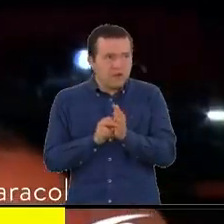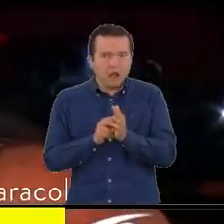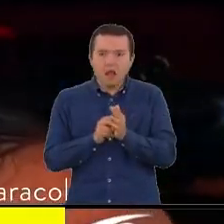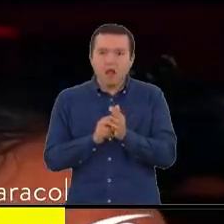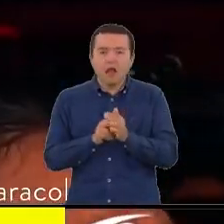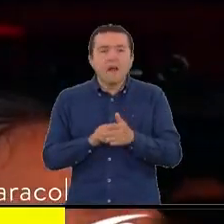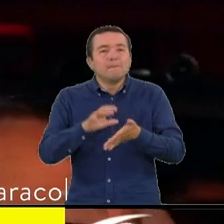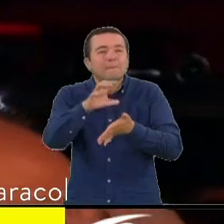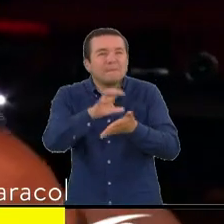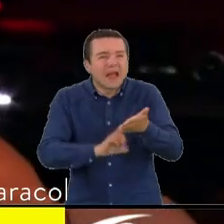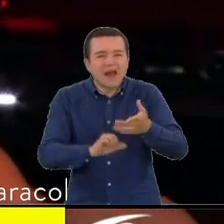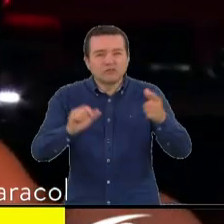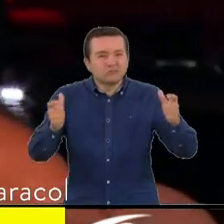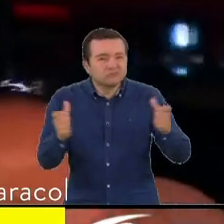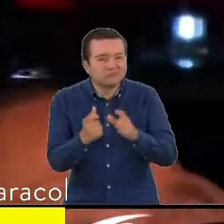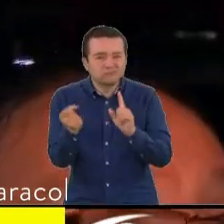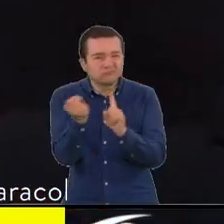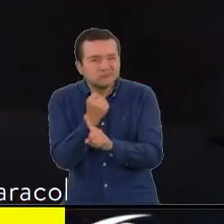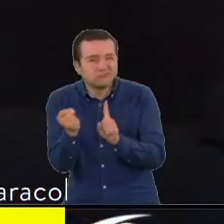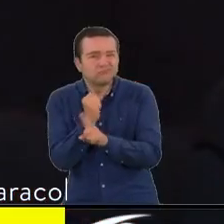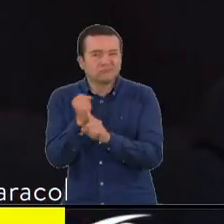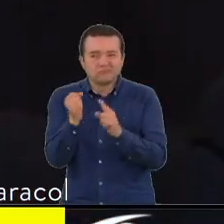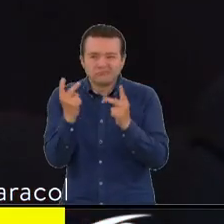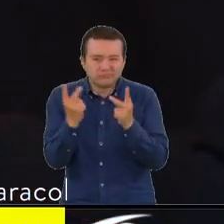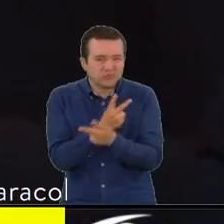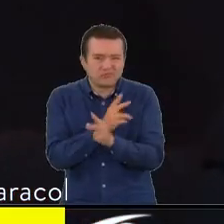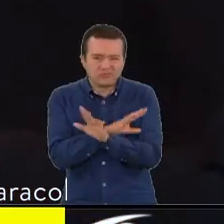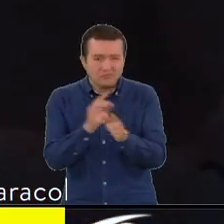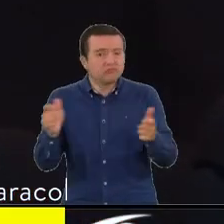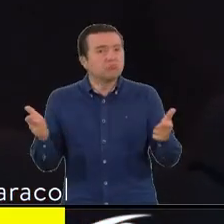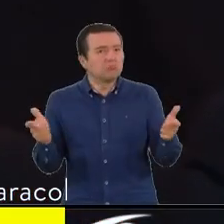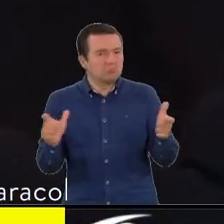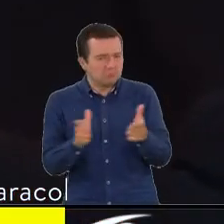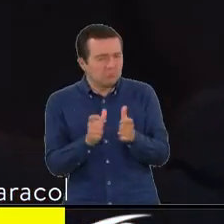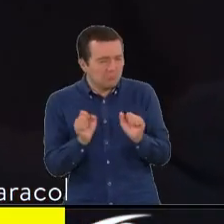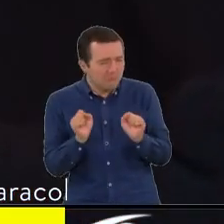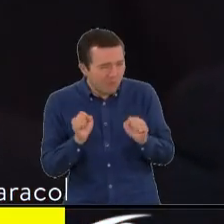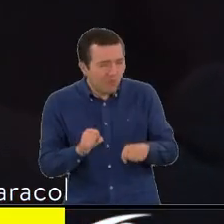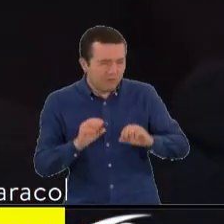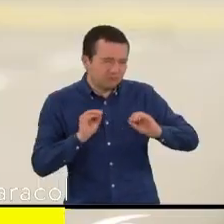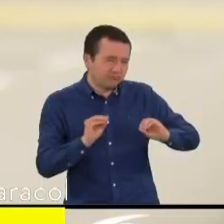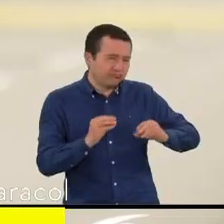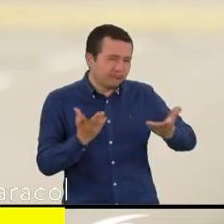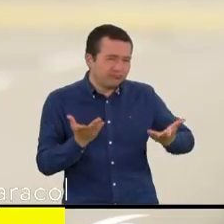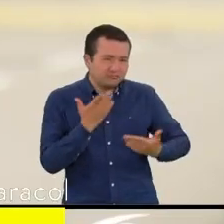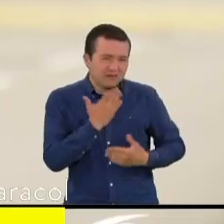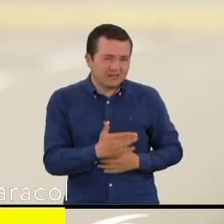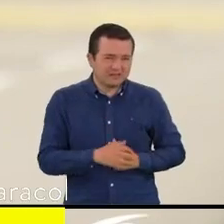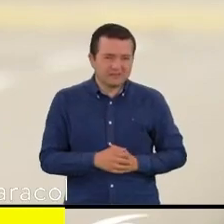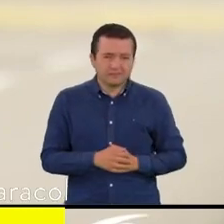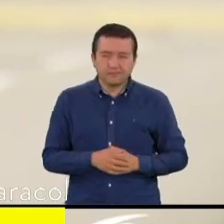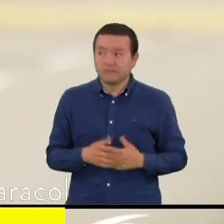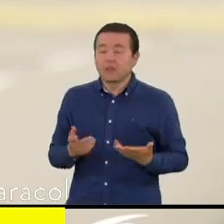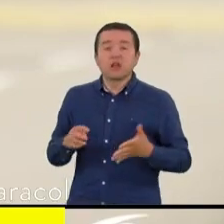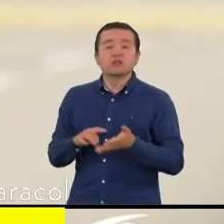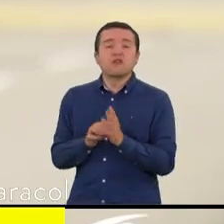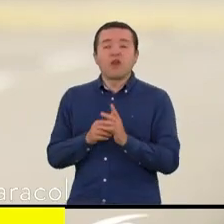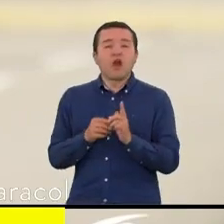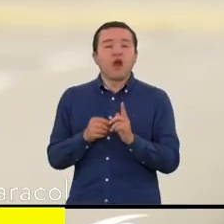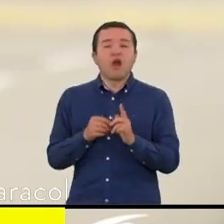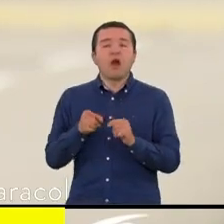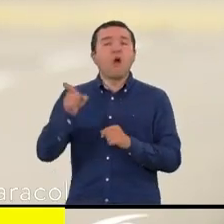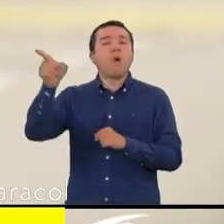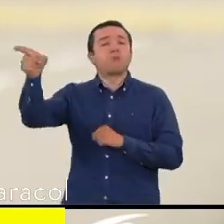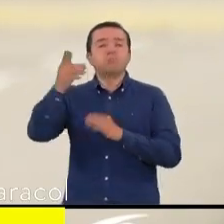por lo menos a minorar estas tasas tan terribles de violencia. No se puede combatir simplemente diciendo que en los colegios